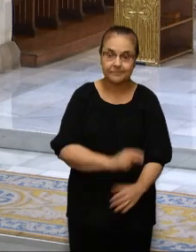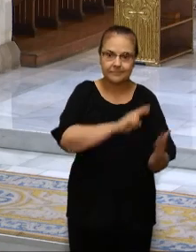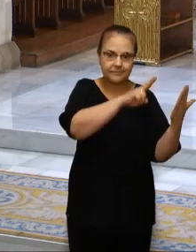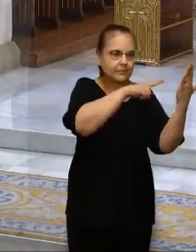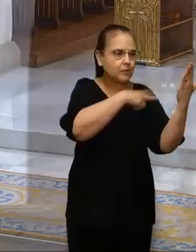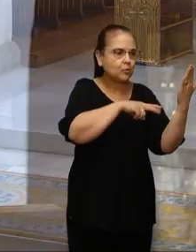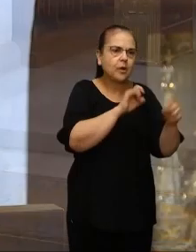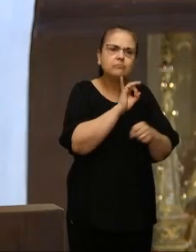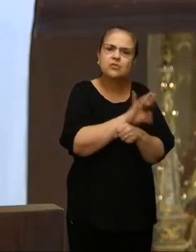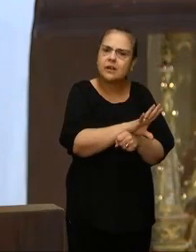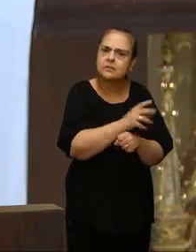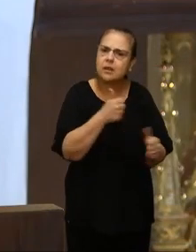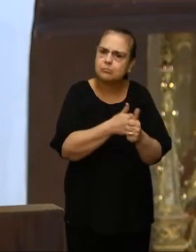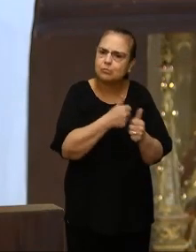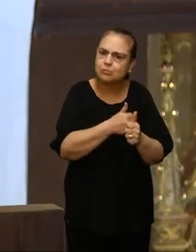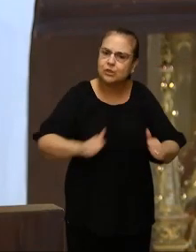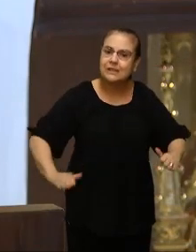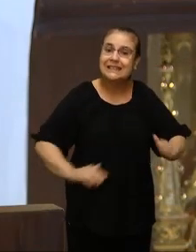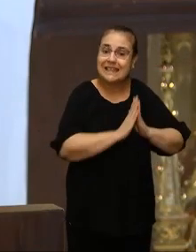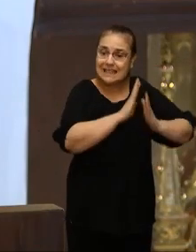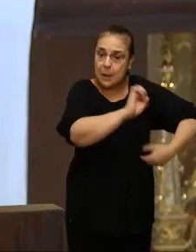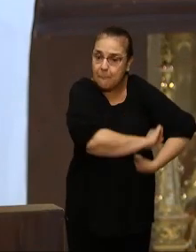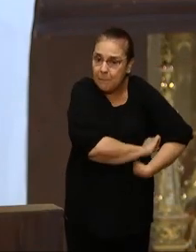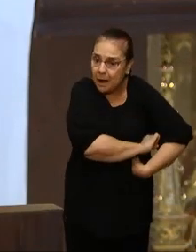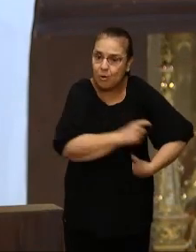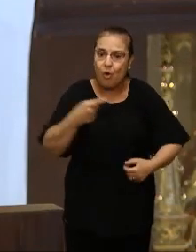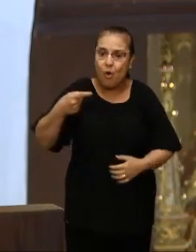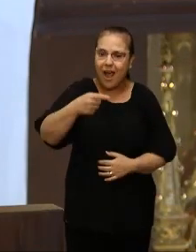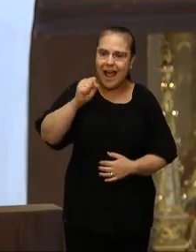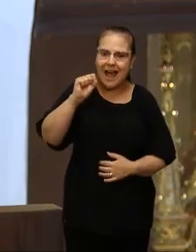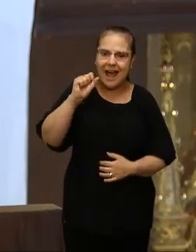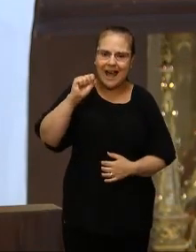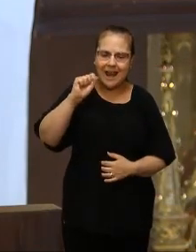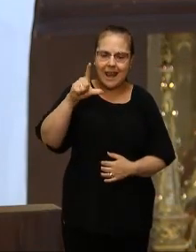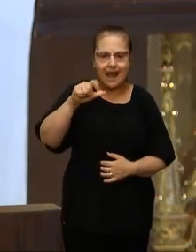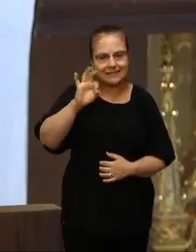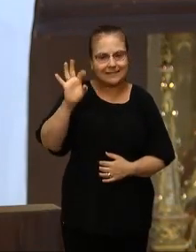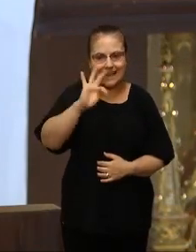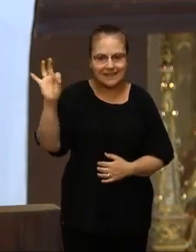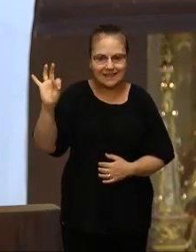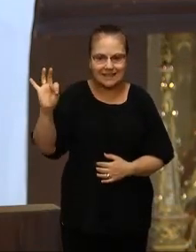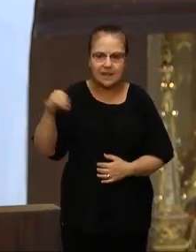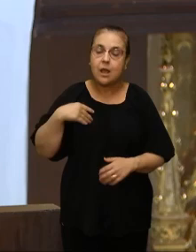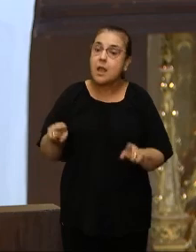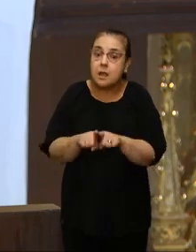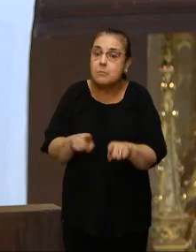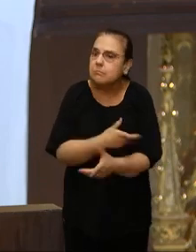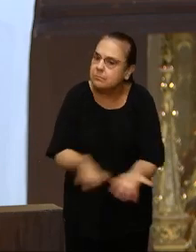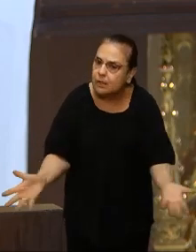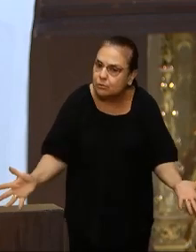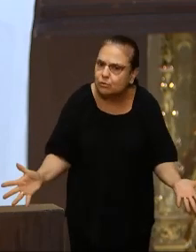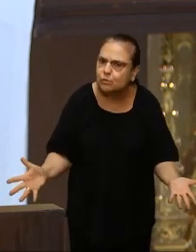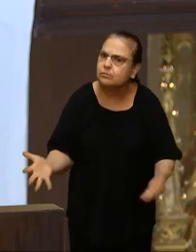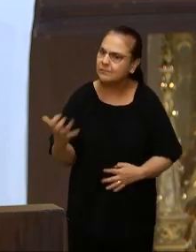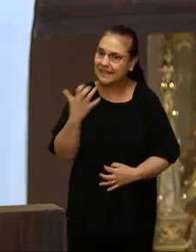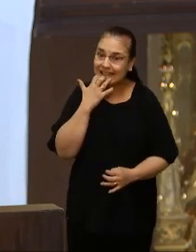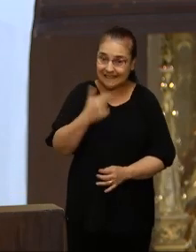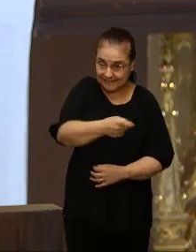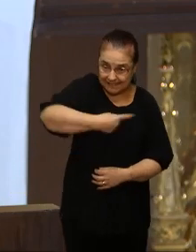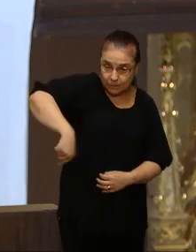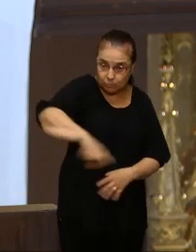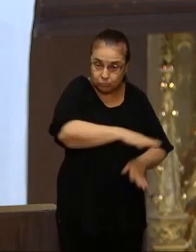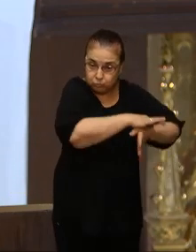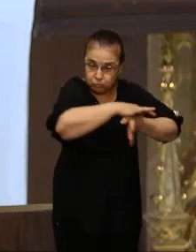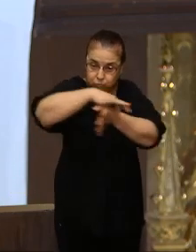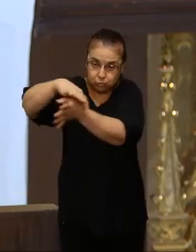Lectura de la carta del apóstol San Pablo a los Gálatas. Hermanos, si sois conducidos por